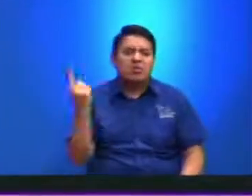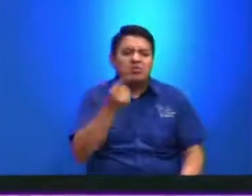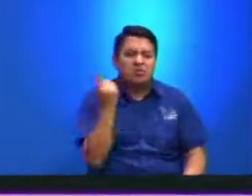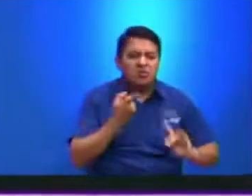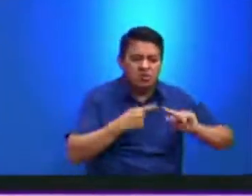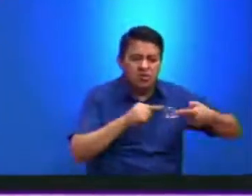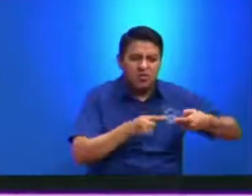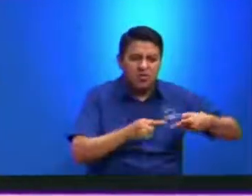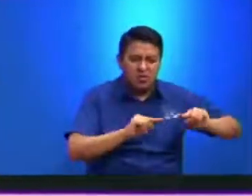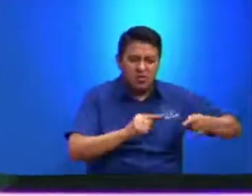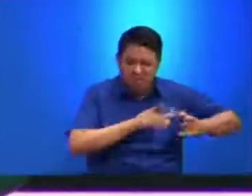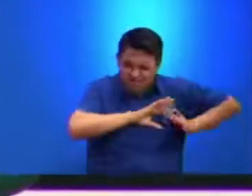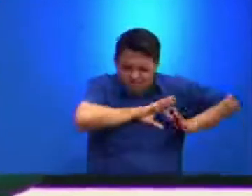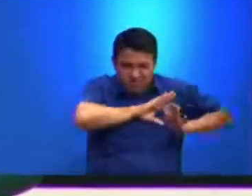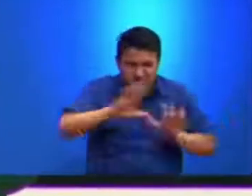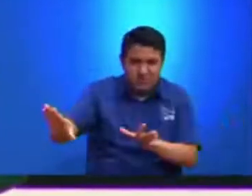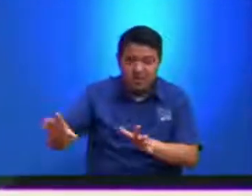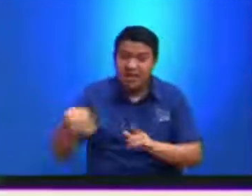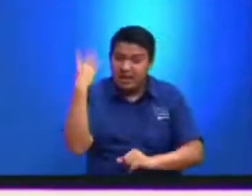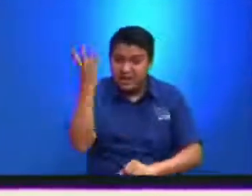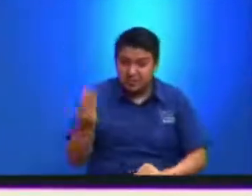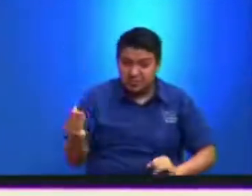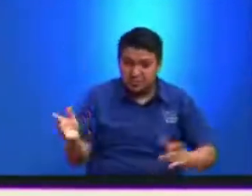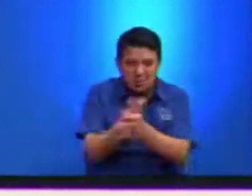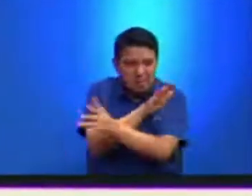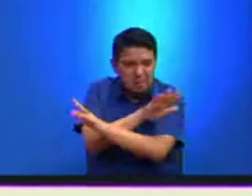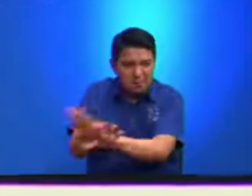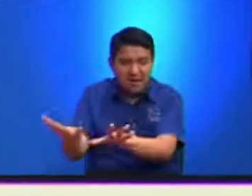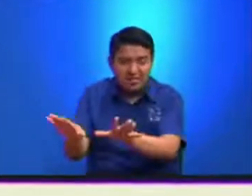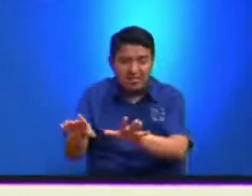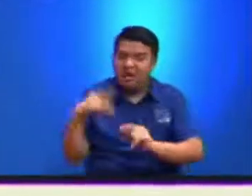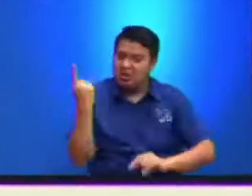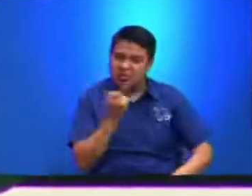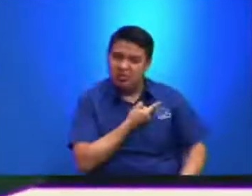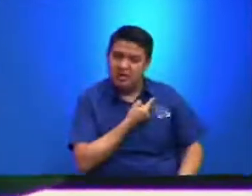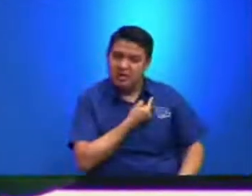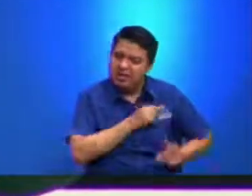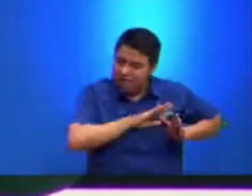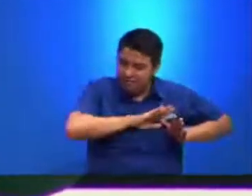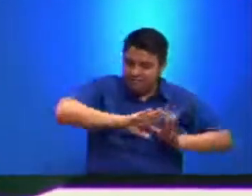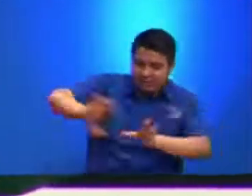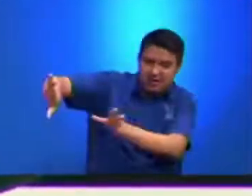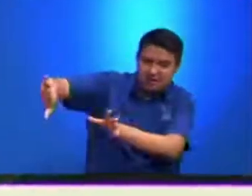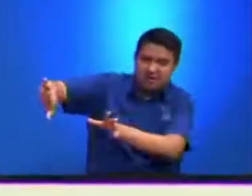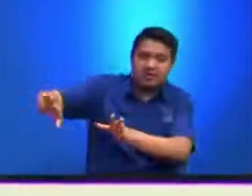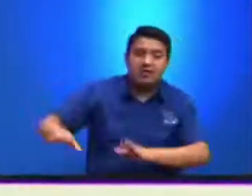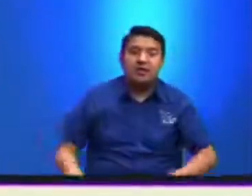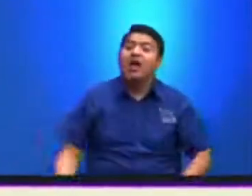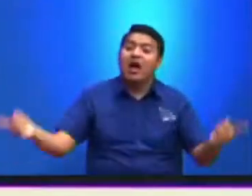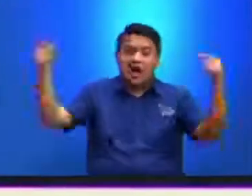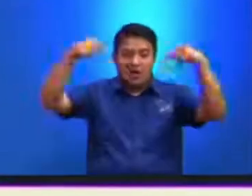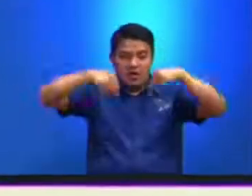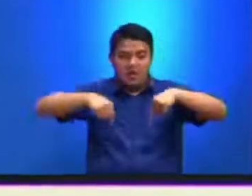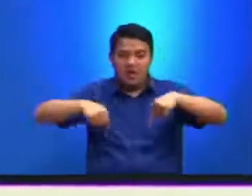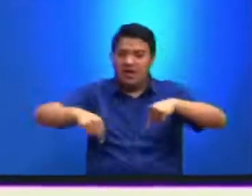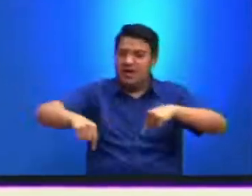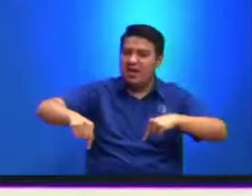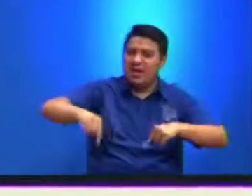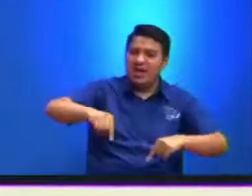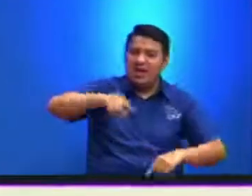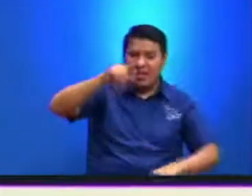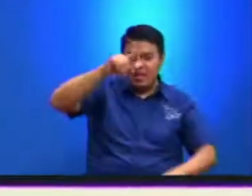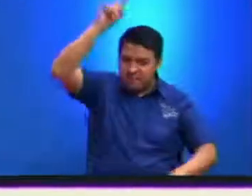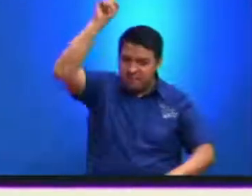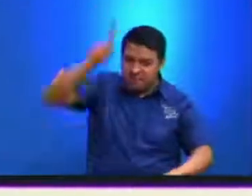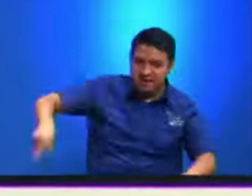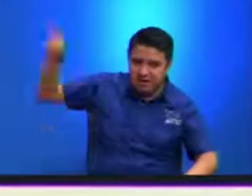Todo espíritu de muerte, de tristeza, de soledad que ha caído en su también. Pueblo. Ahora lo reprendemos